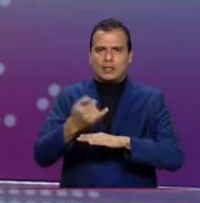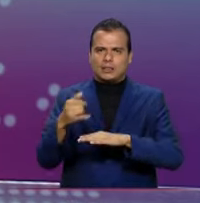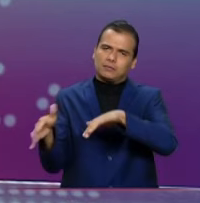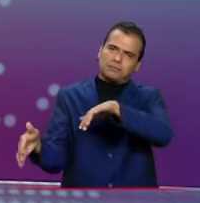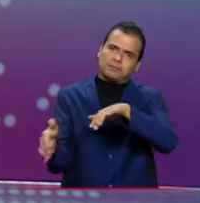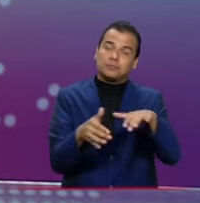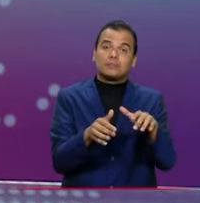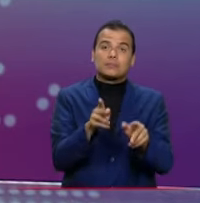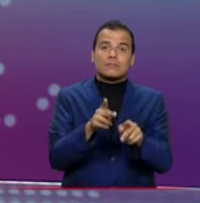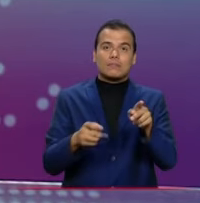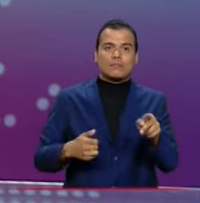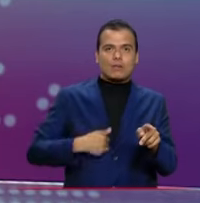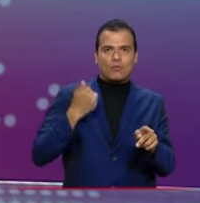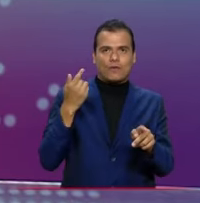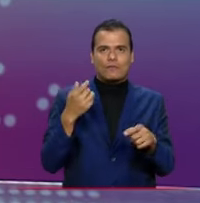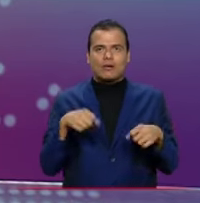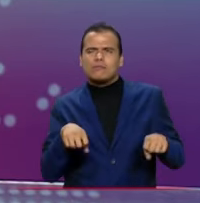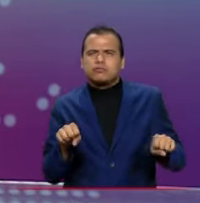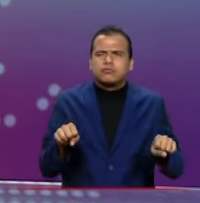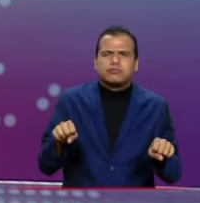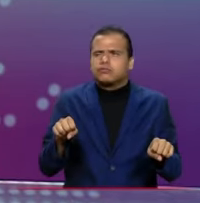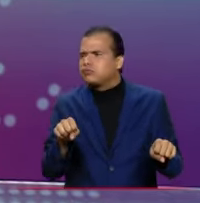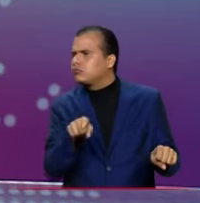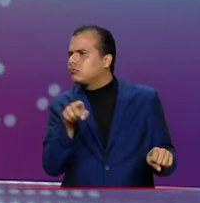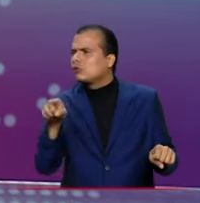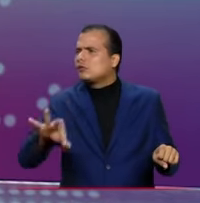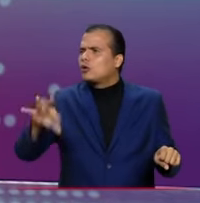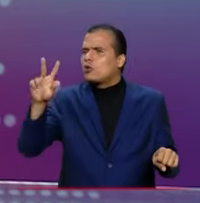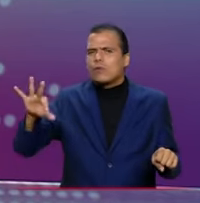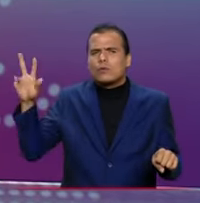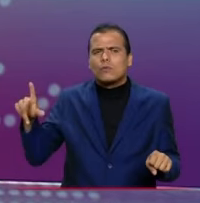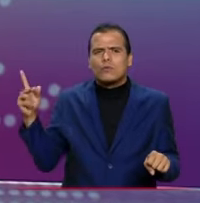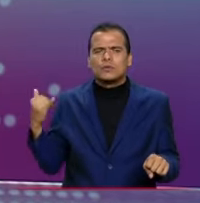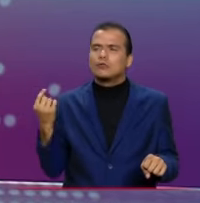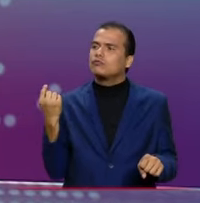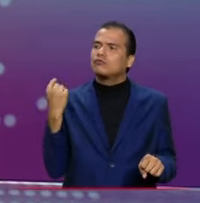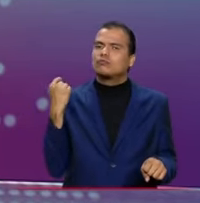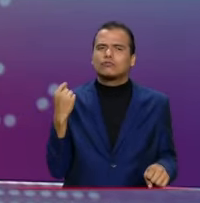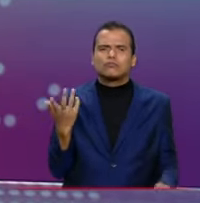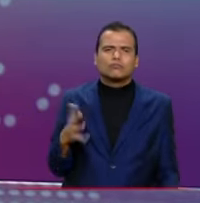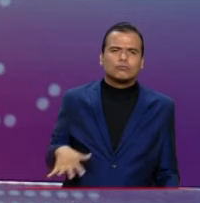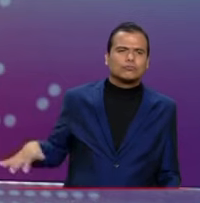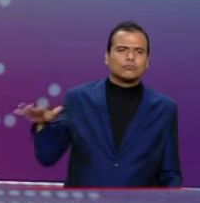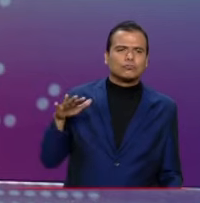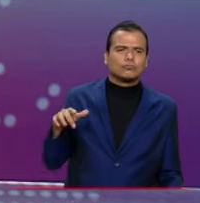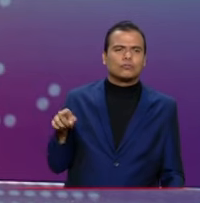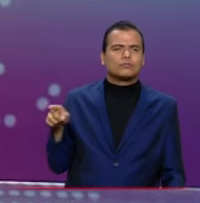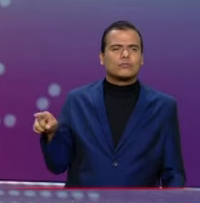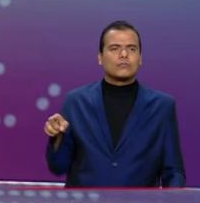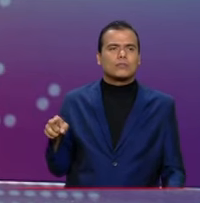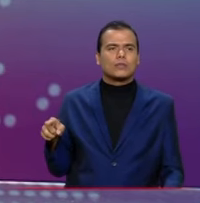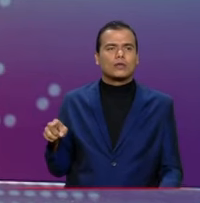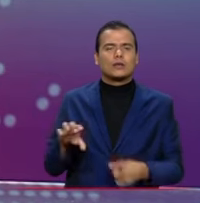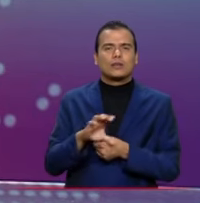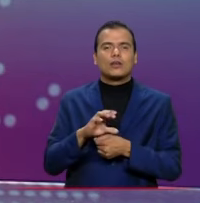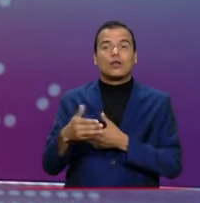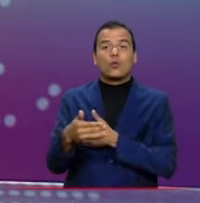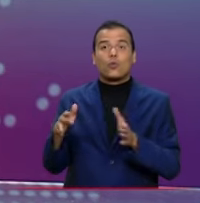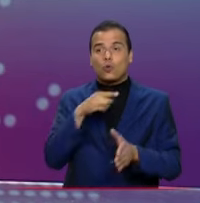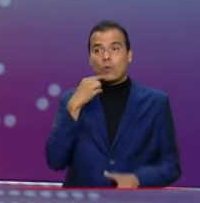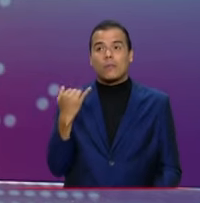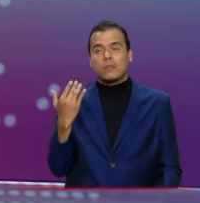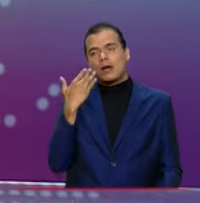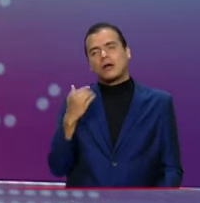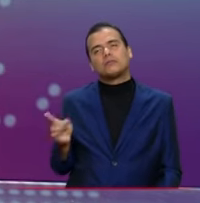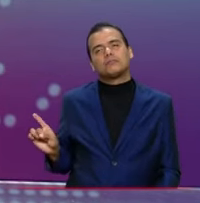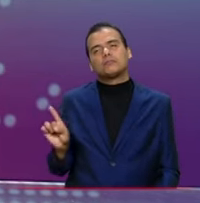Los motoladrones siguen haciendo de las suyas. Hace unas horas, varios sujetos atracaron a una mujer en el barrio Ciudad Córdoba y se le llevaron